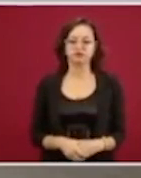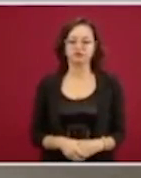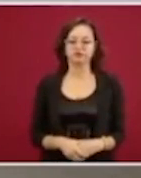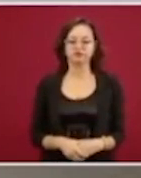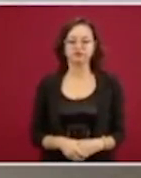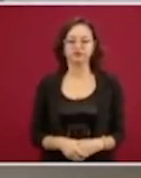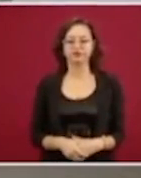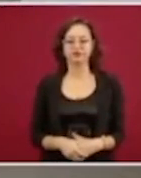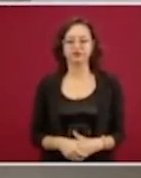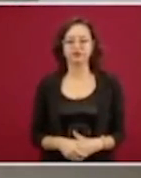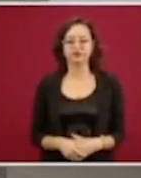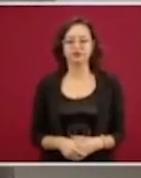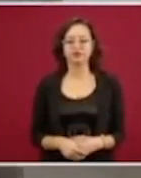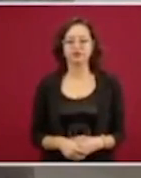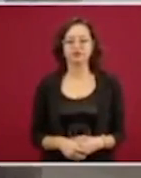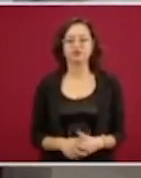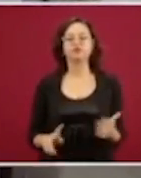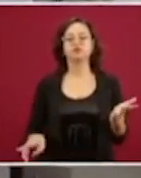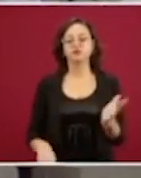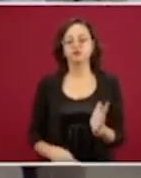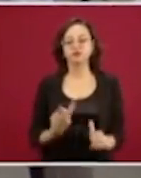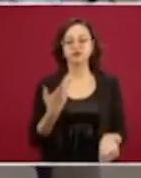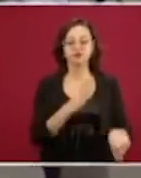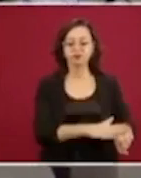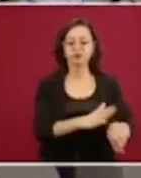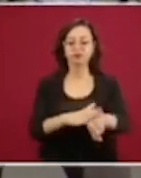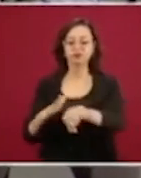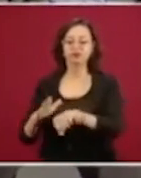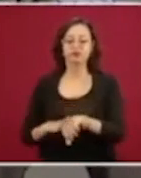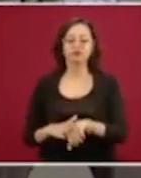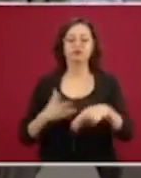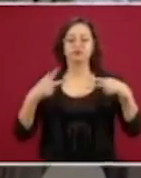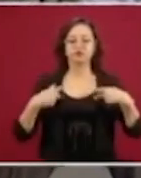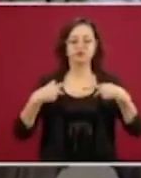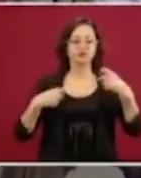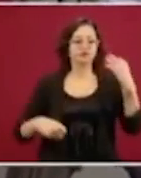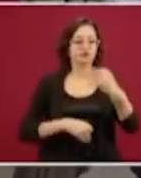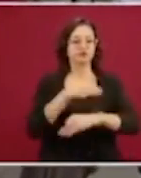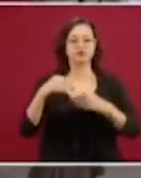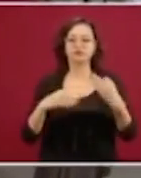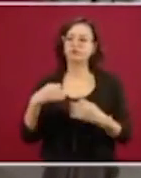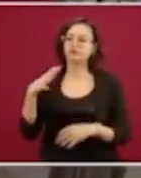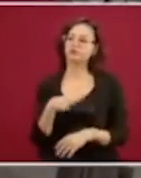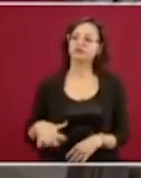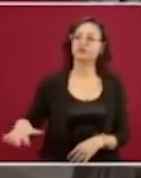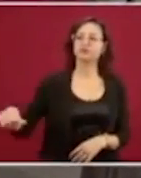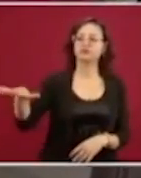Vuelvo a hacer un llamado a toda la población para